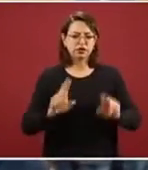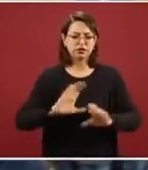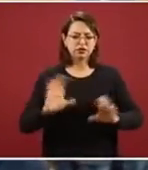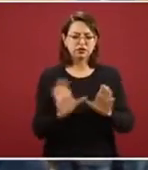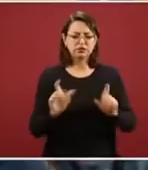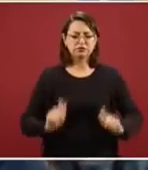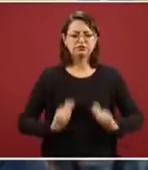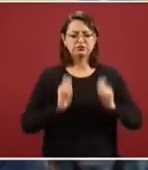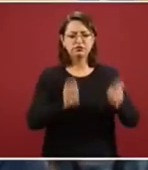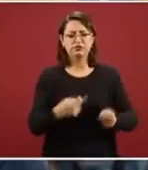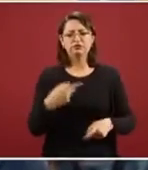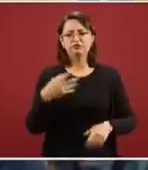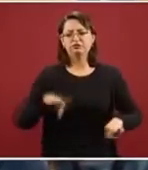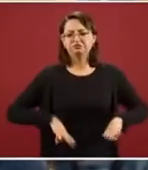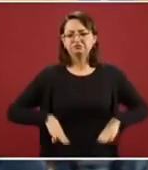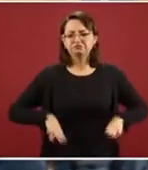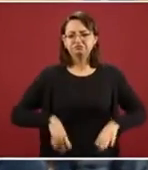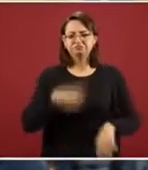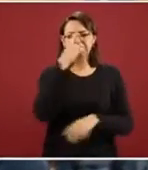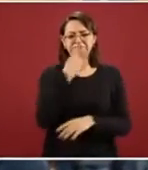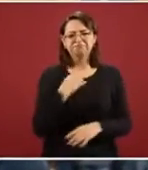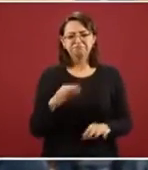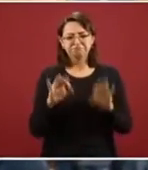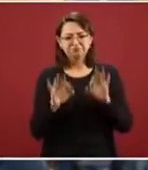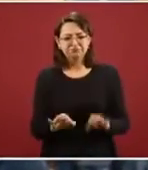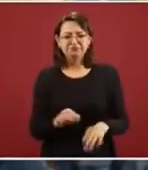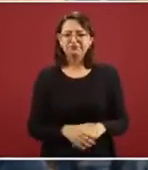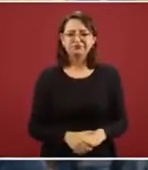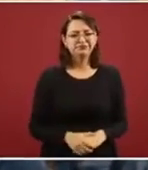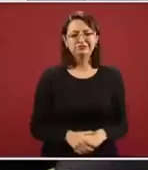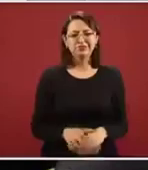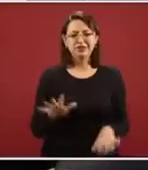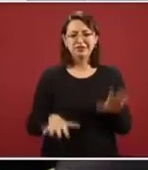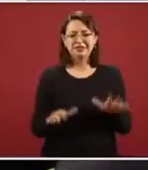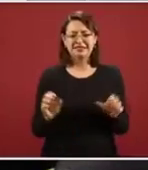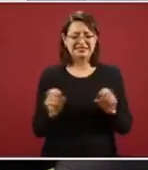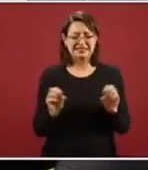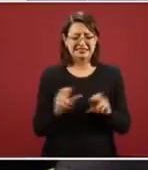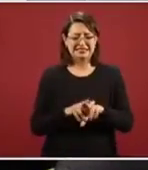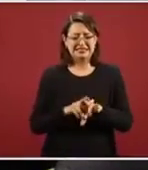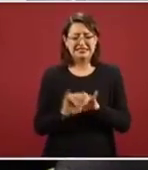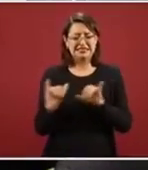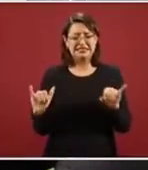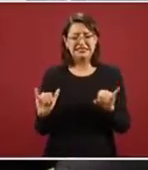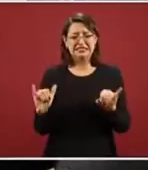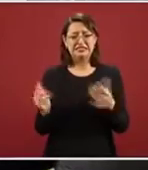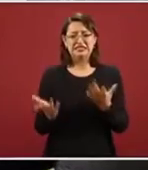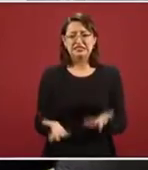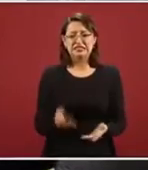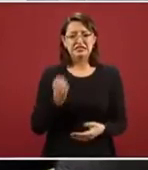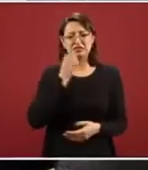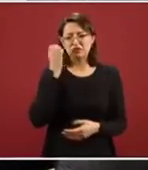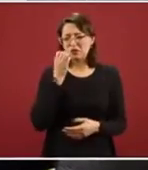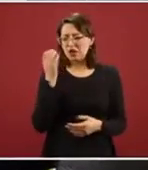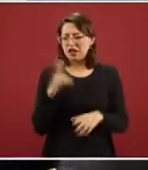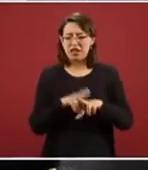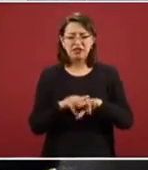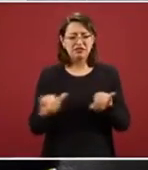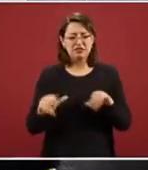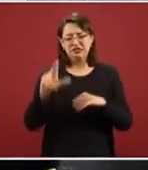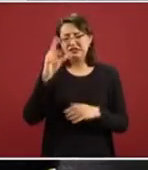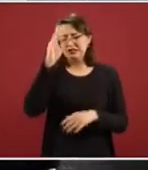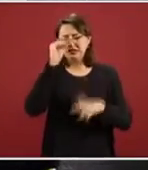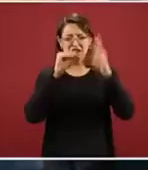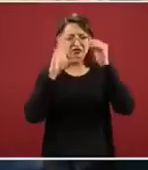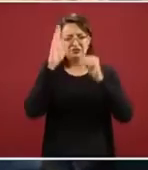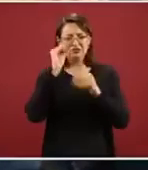los perfiles, incluso están alejados de cualquier mínimo perfil, me refiero incluso de nivel académico, de conocimiento